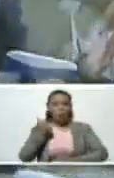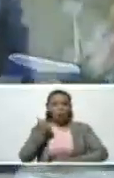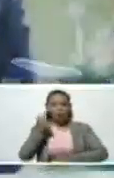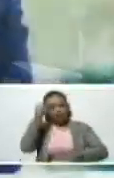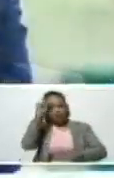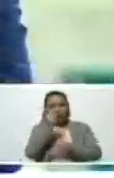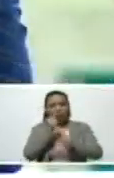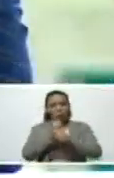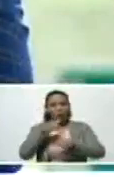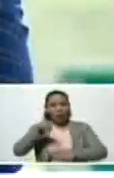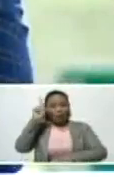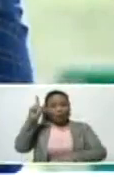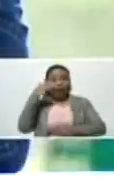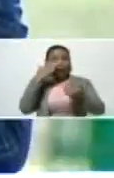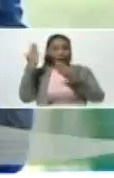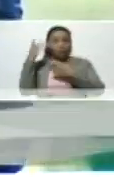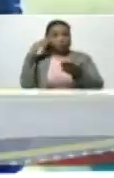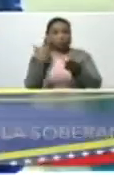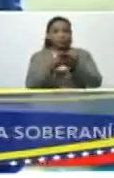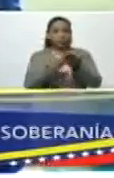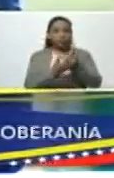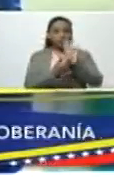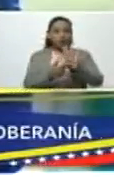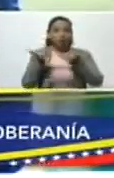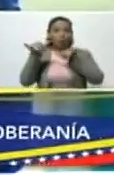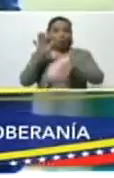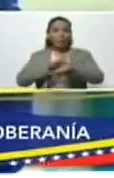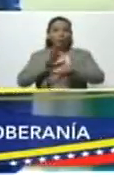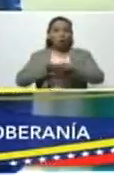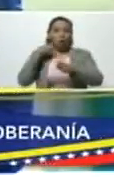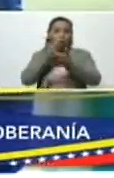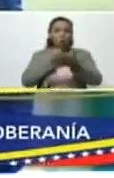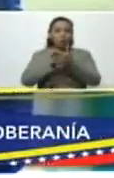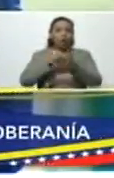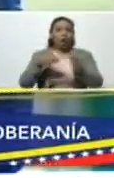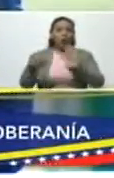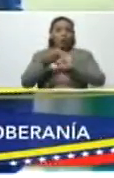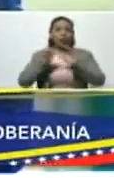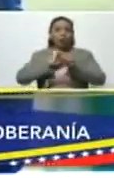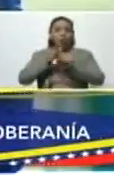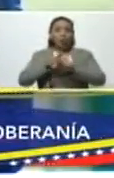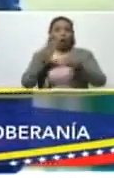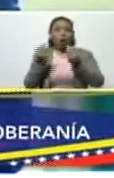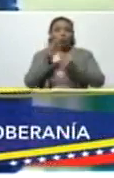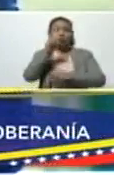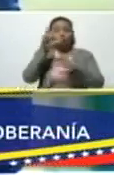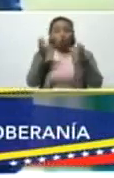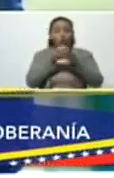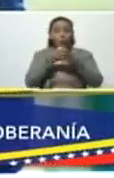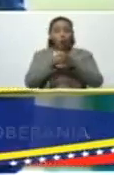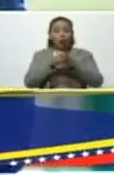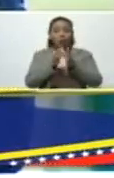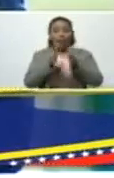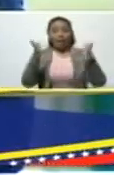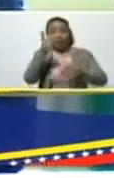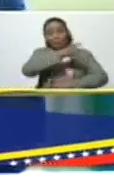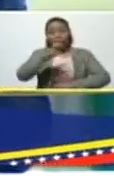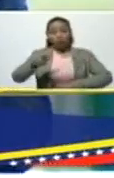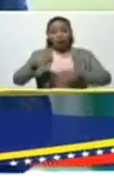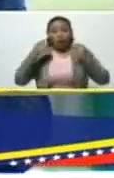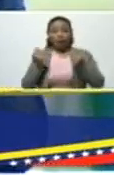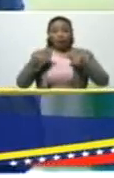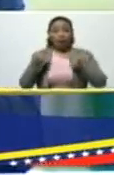lo ha visto, esto es un testimonio. Lo mismo pasó con la lucha contra el COVID, como un grupo grande de personas aquí se activaron